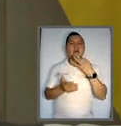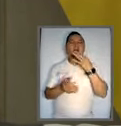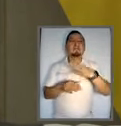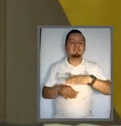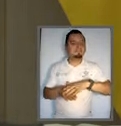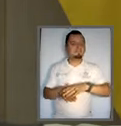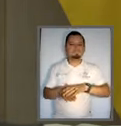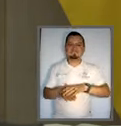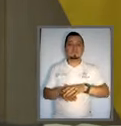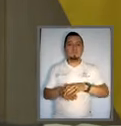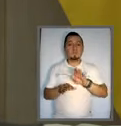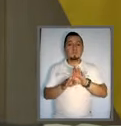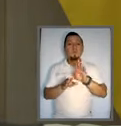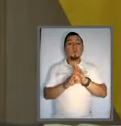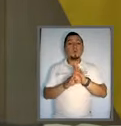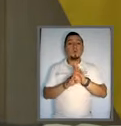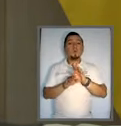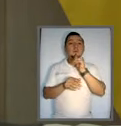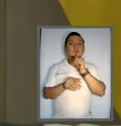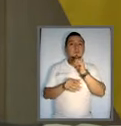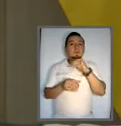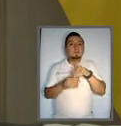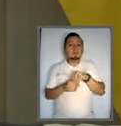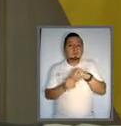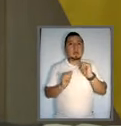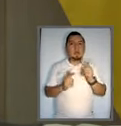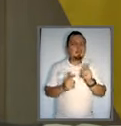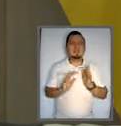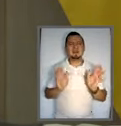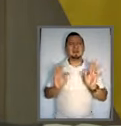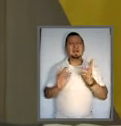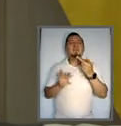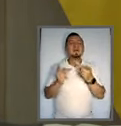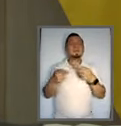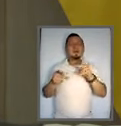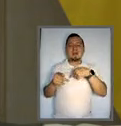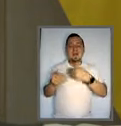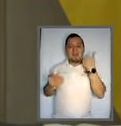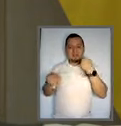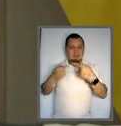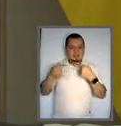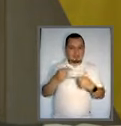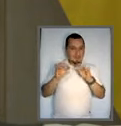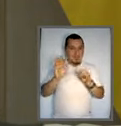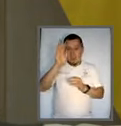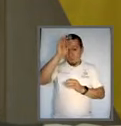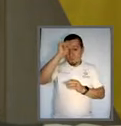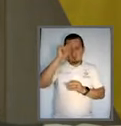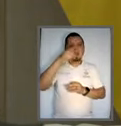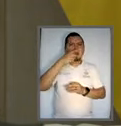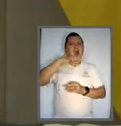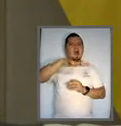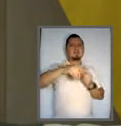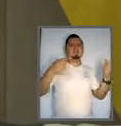No estamos tampoco descubriendo el hilo negro. Se ha hablado de la importancia de que por el mayor margen